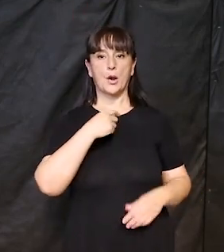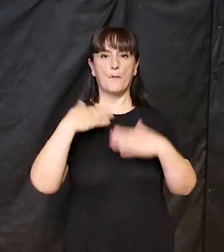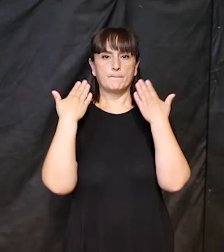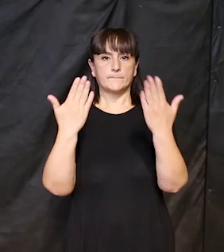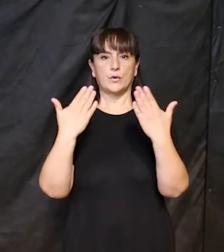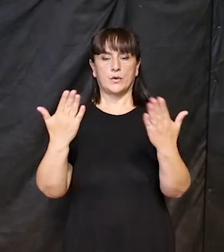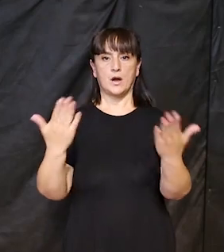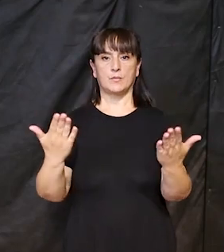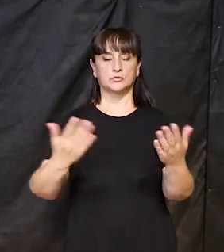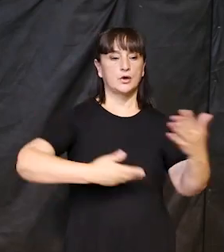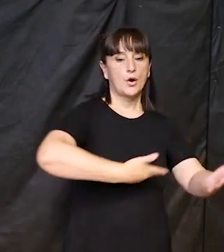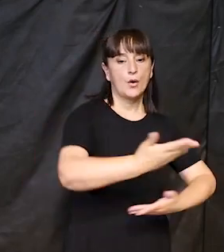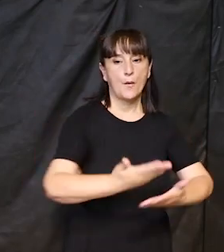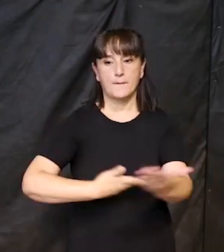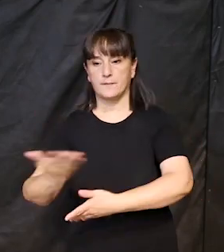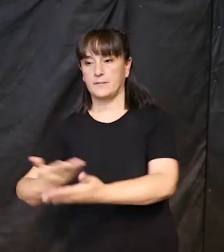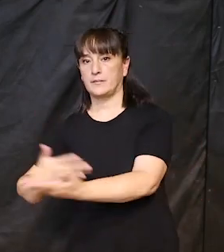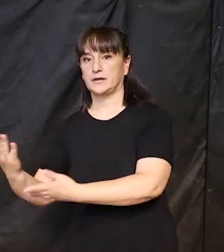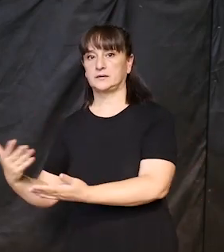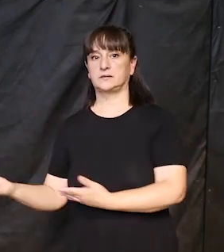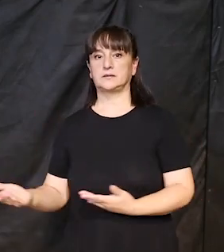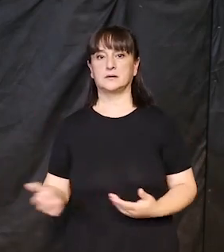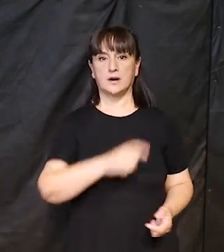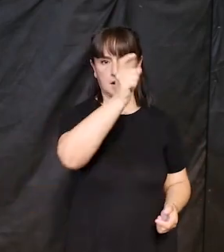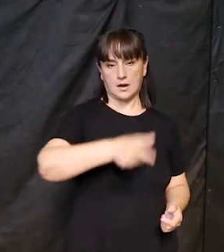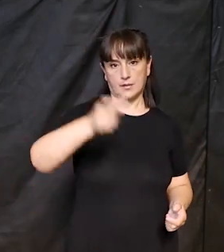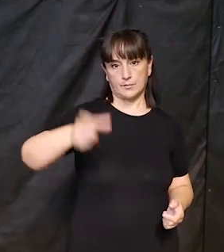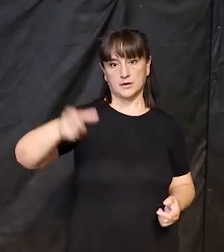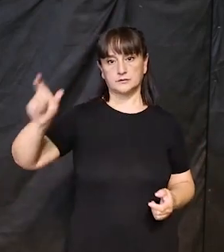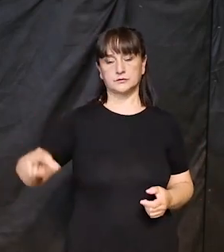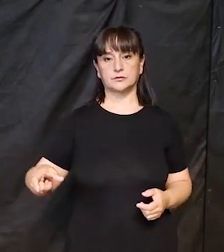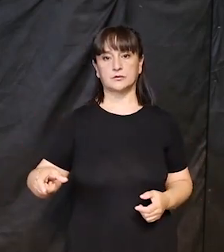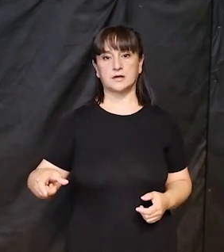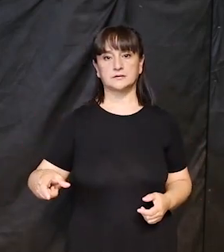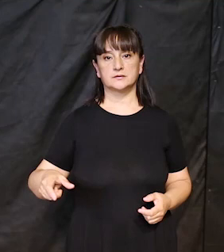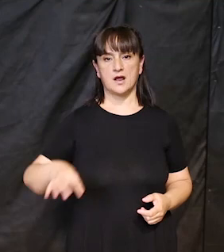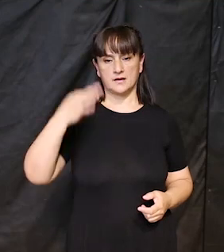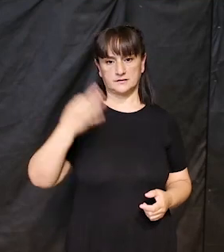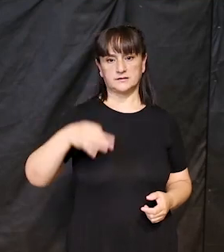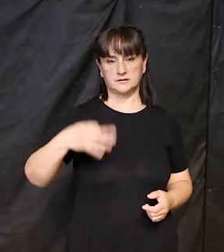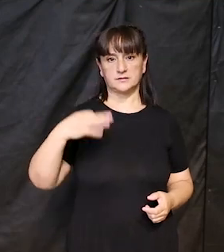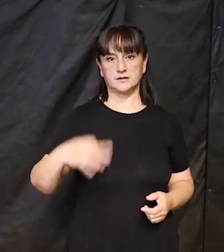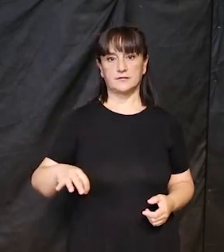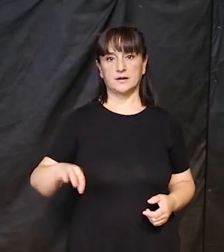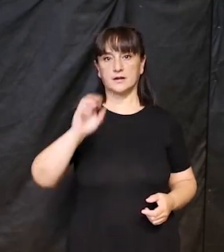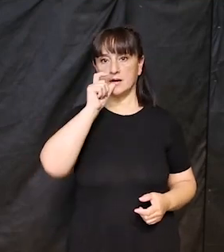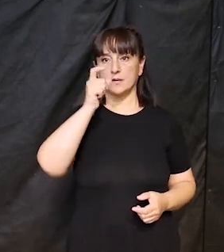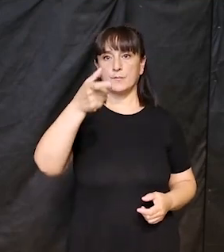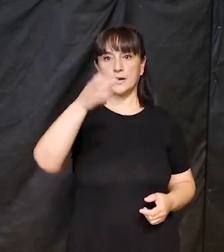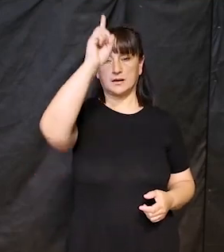podamos impartir en otros por eso ese diseño de dios que es la familia en donde